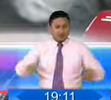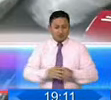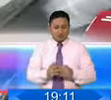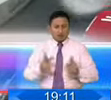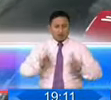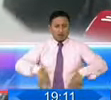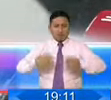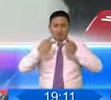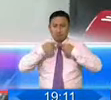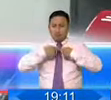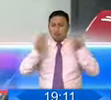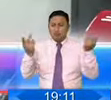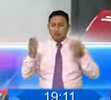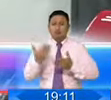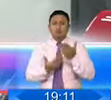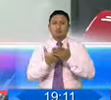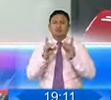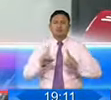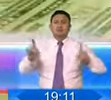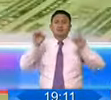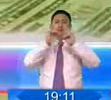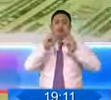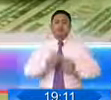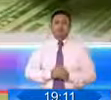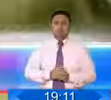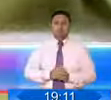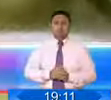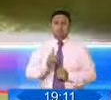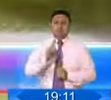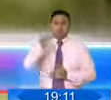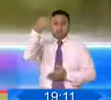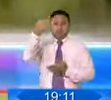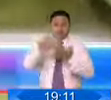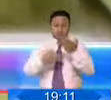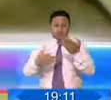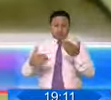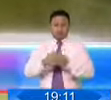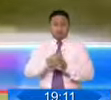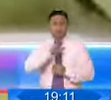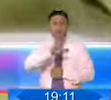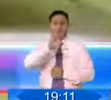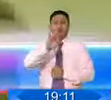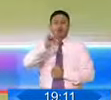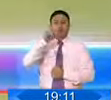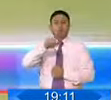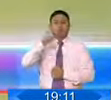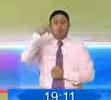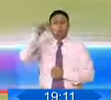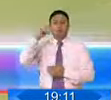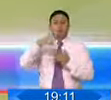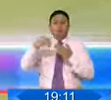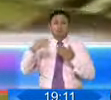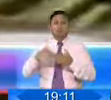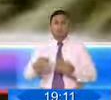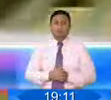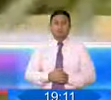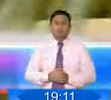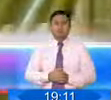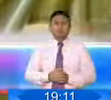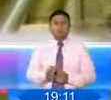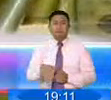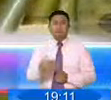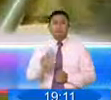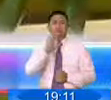hacían públicas nuevamente las cifras de la deuda, que en consolidado superan los 58 mil millones de dólares. Se ubica